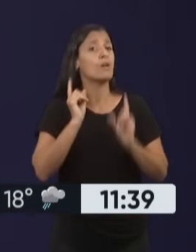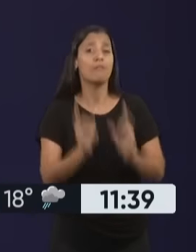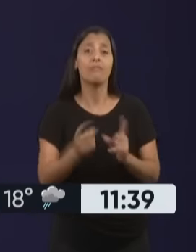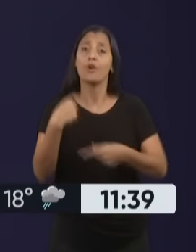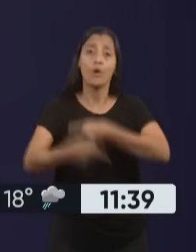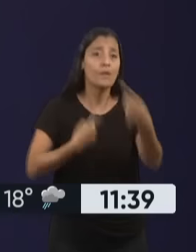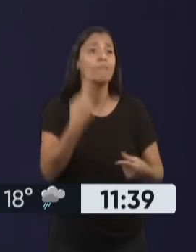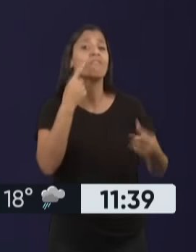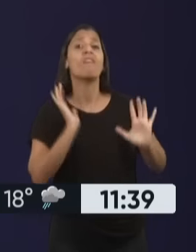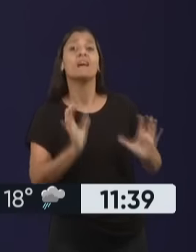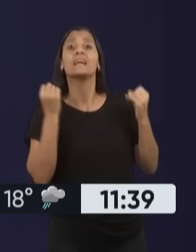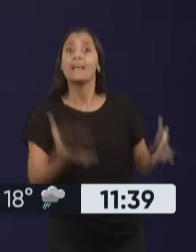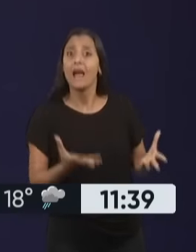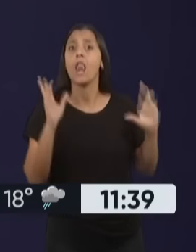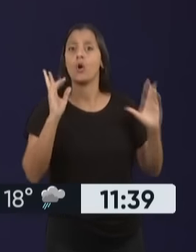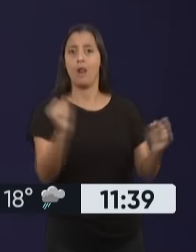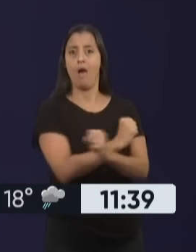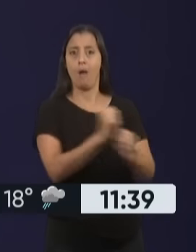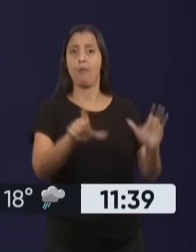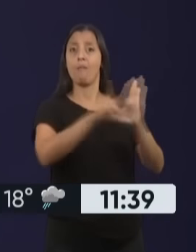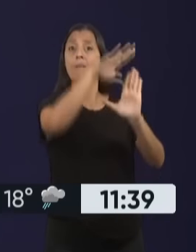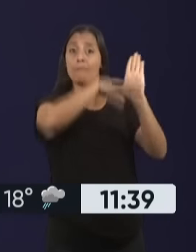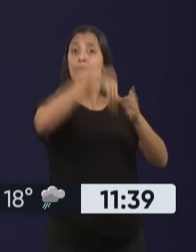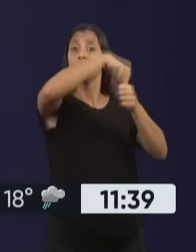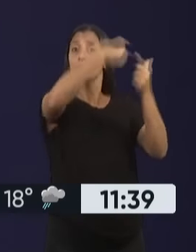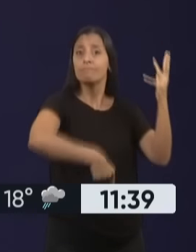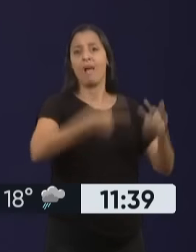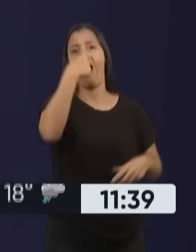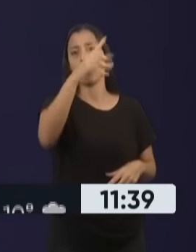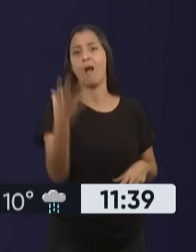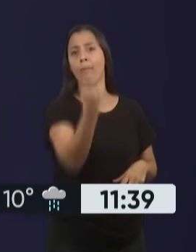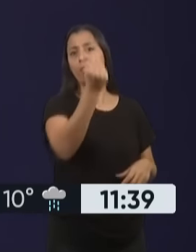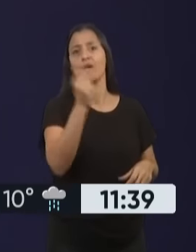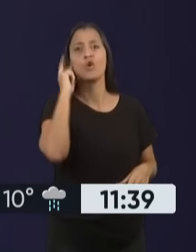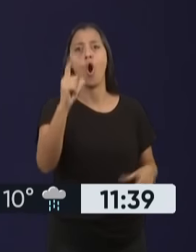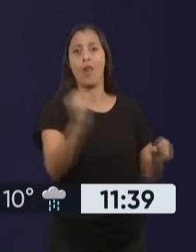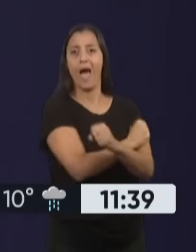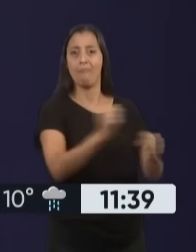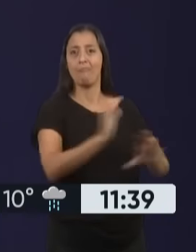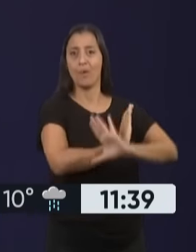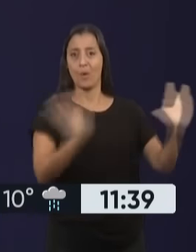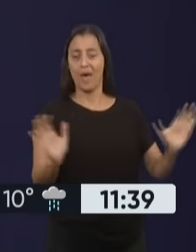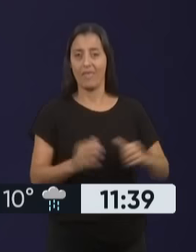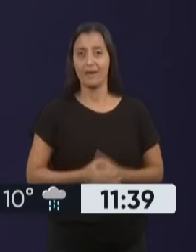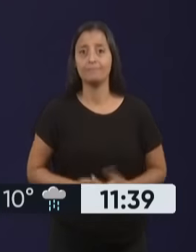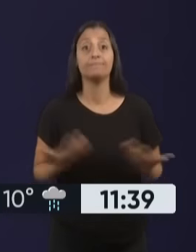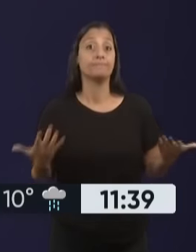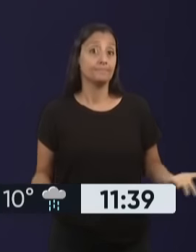expectativa de que efectivamente la ley termine siendo ley no y no el eh